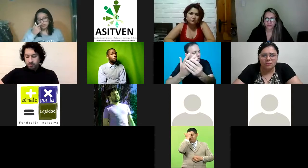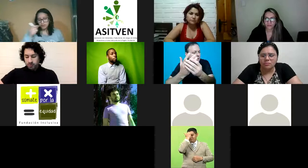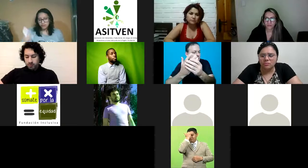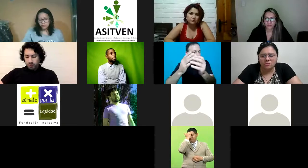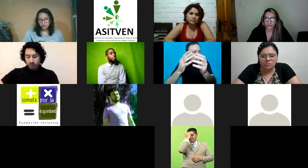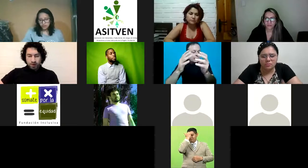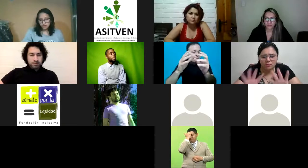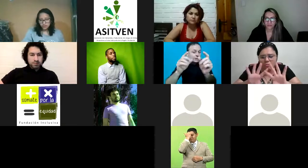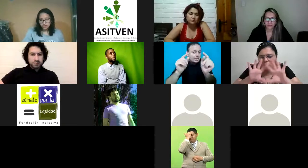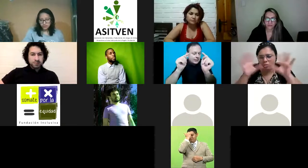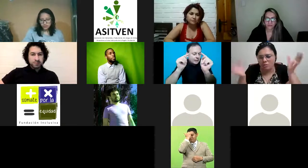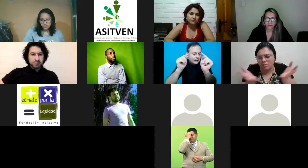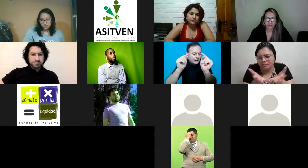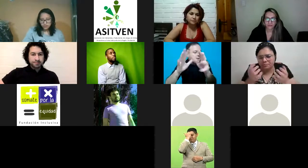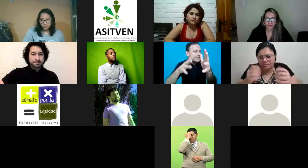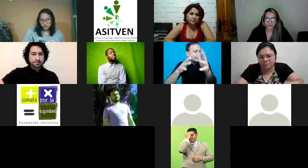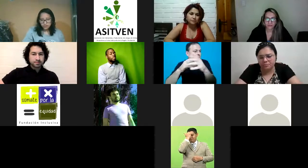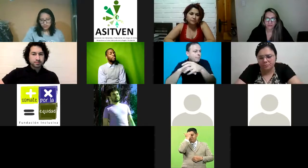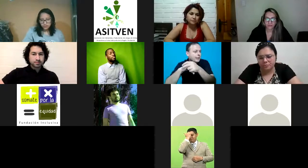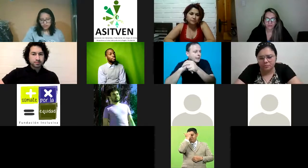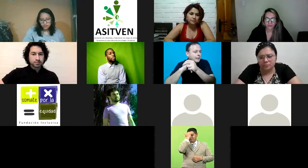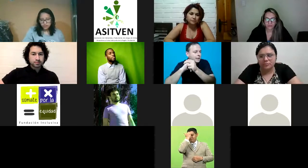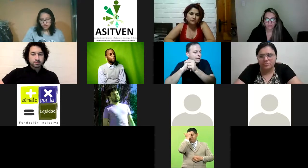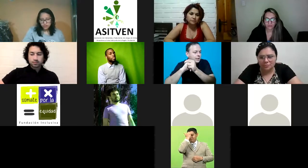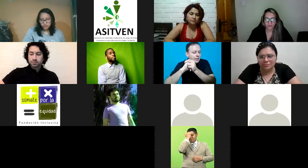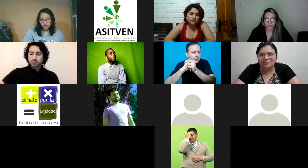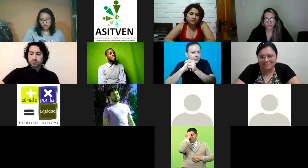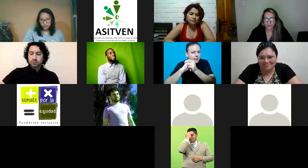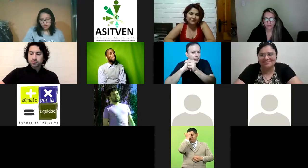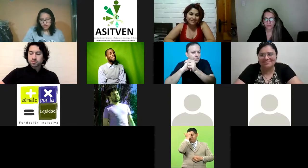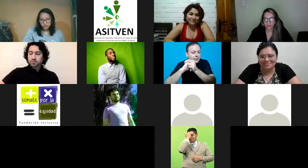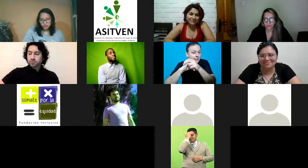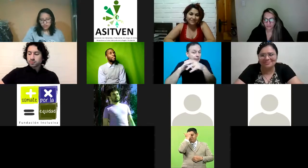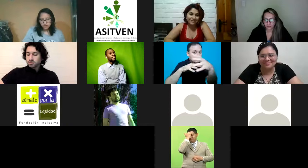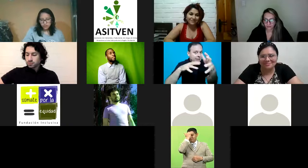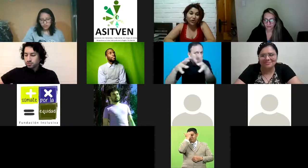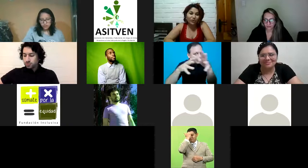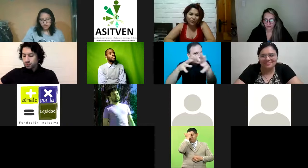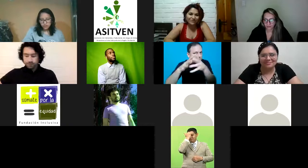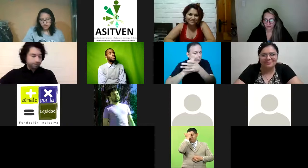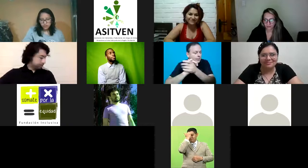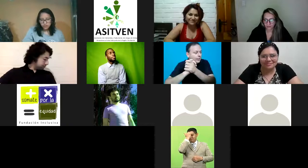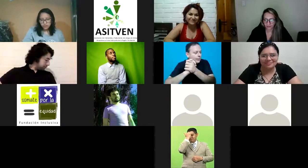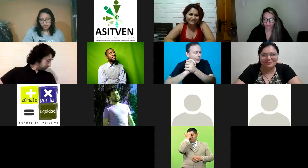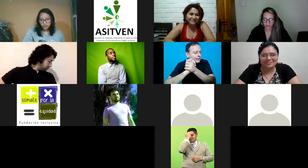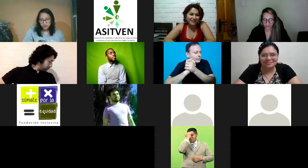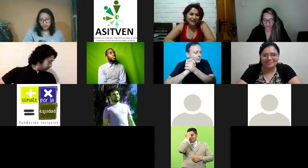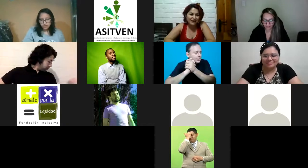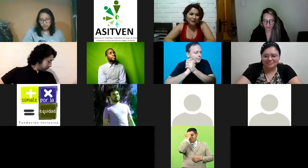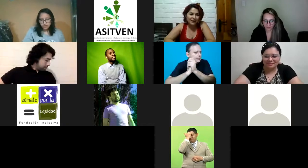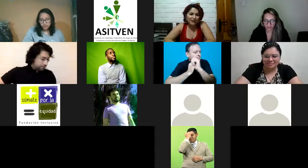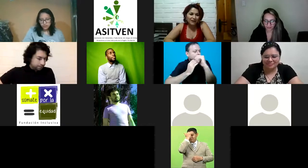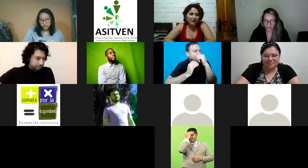después tiene la persona que ingeniársela para ir, depende de qué zona esté,